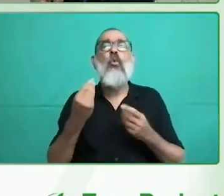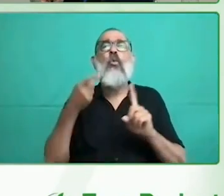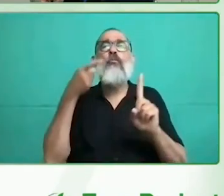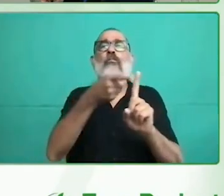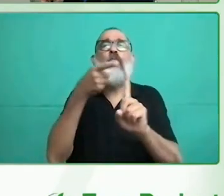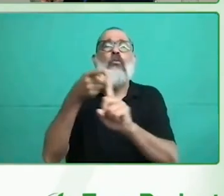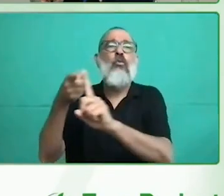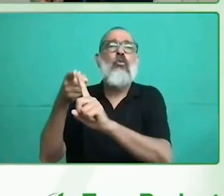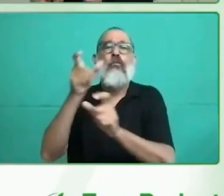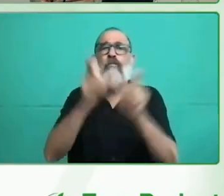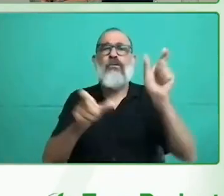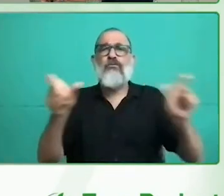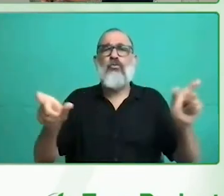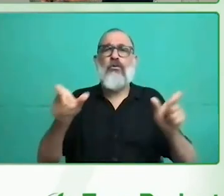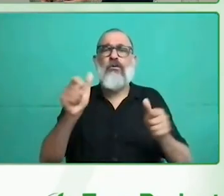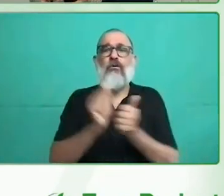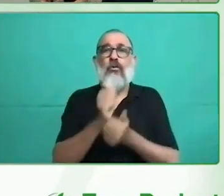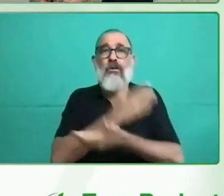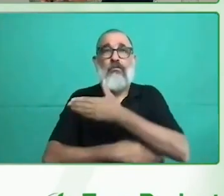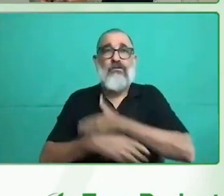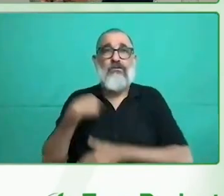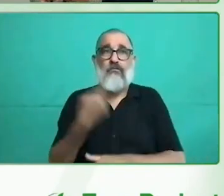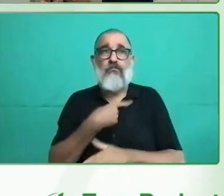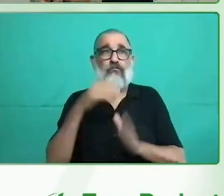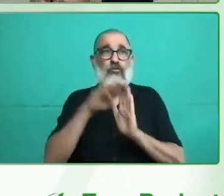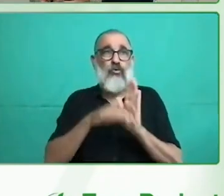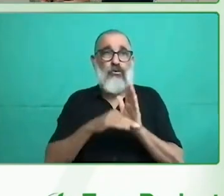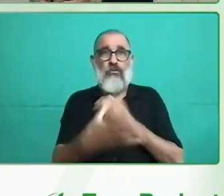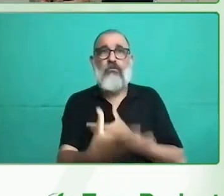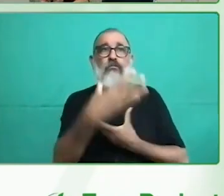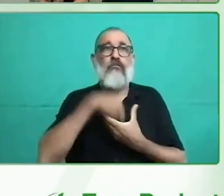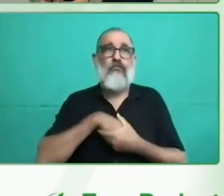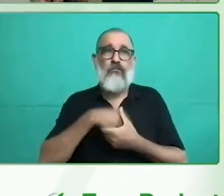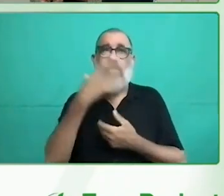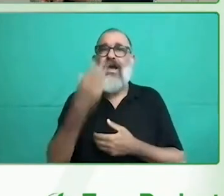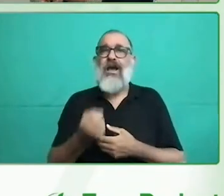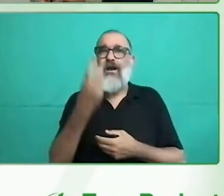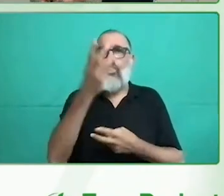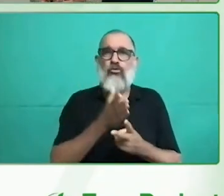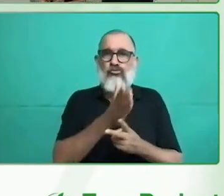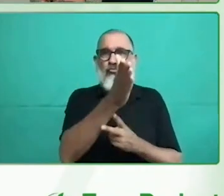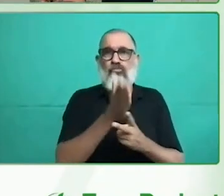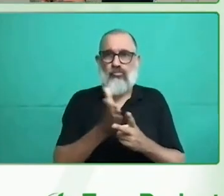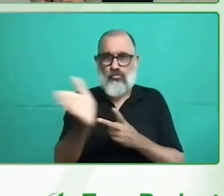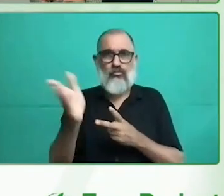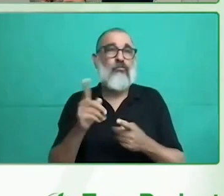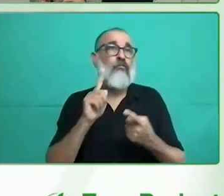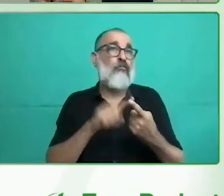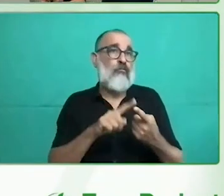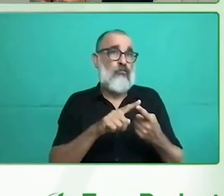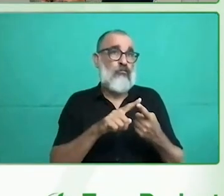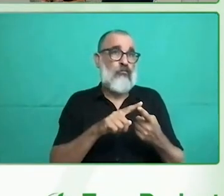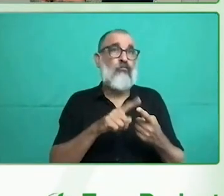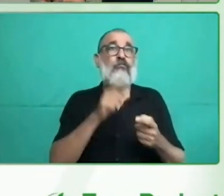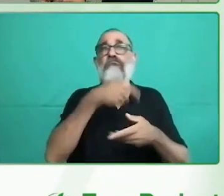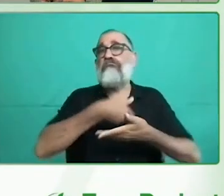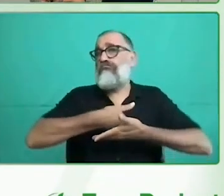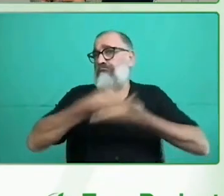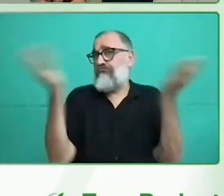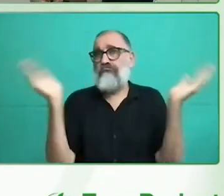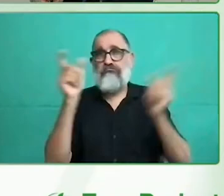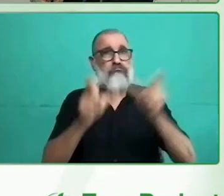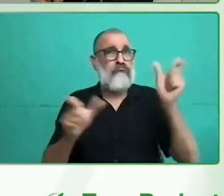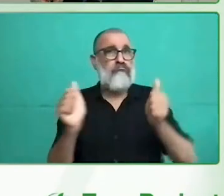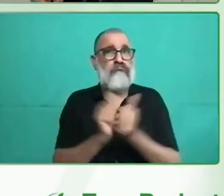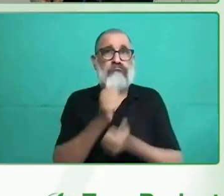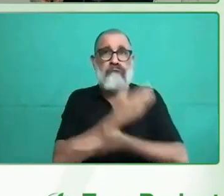entrevista personal se detecta que esta persona tiene interés por emprender o un perfil emprendedor importante, lo